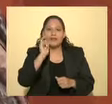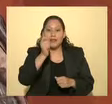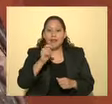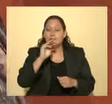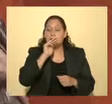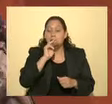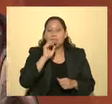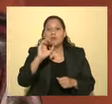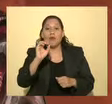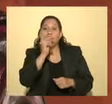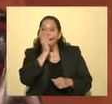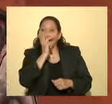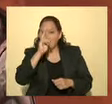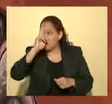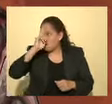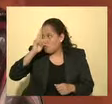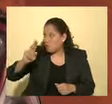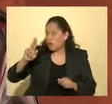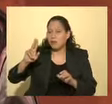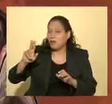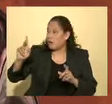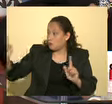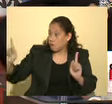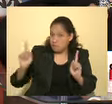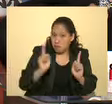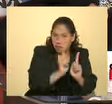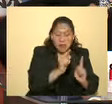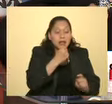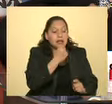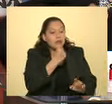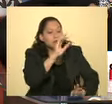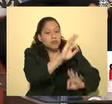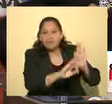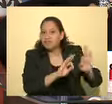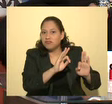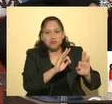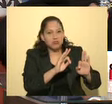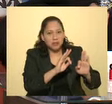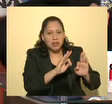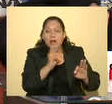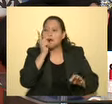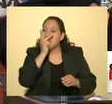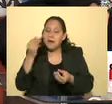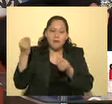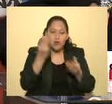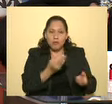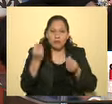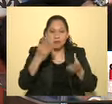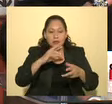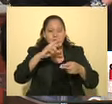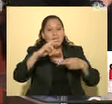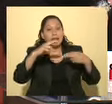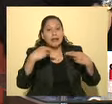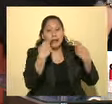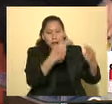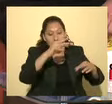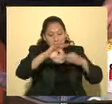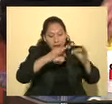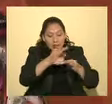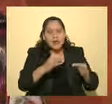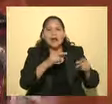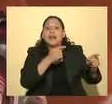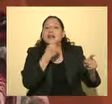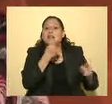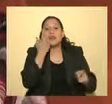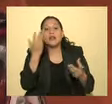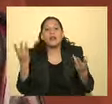mamá o el papá le impide al otro padre acercarse a los niños y el papá les compra muchos regalos, los niños normalmente quieren pasar Navidad con